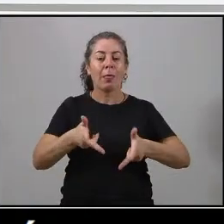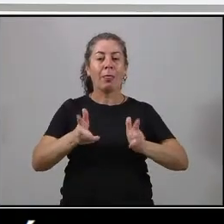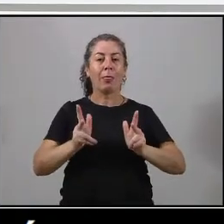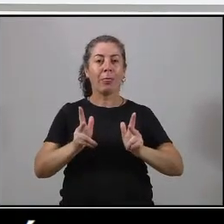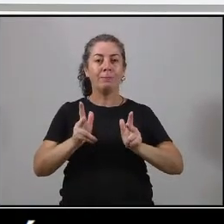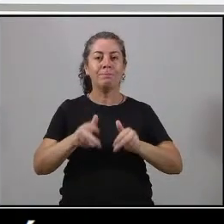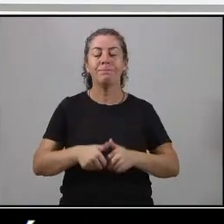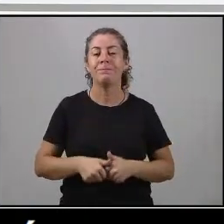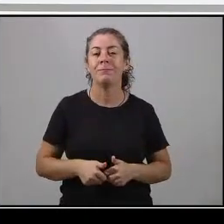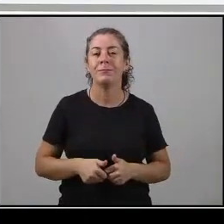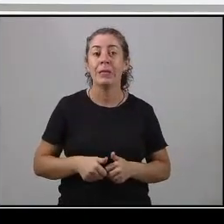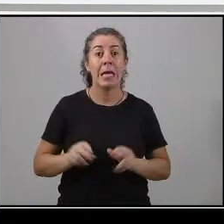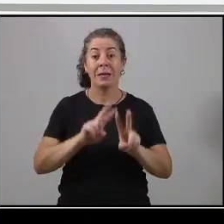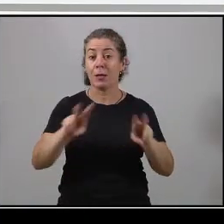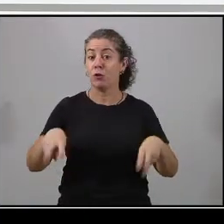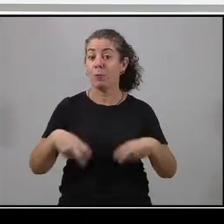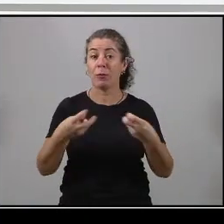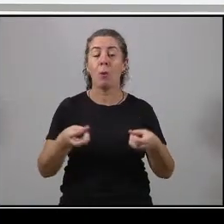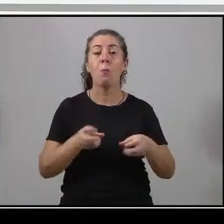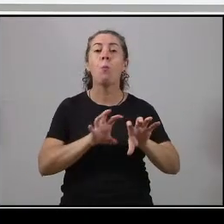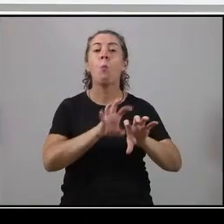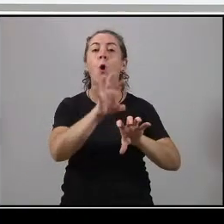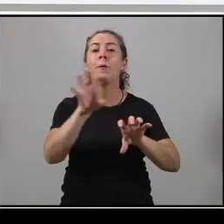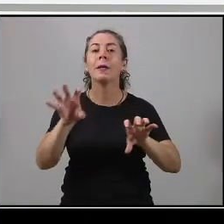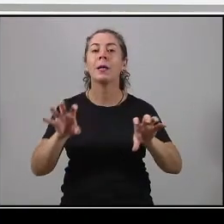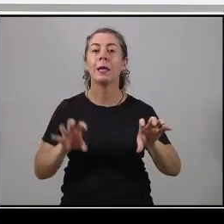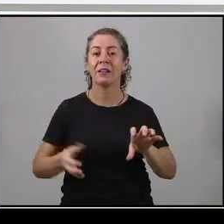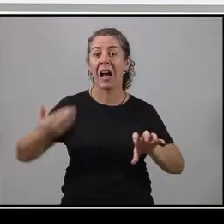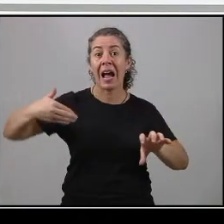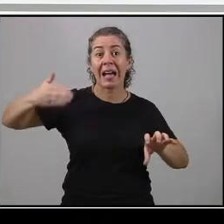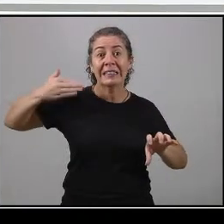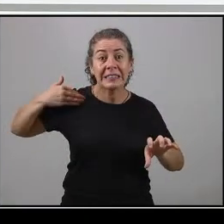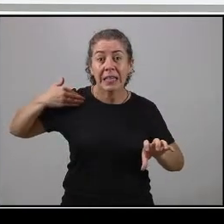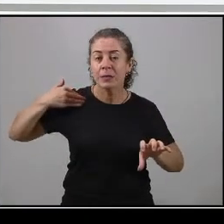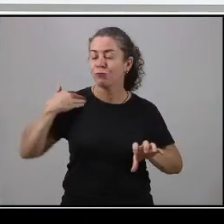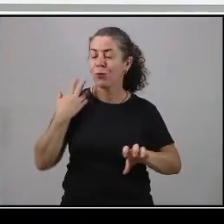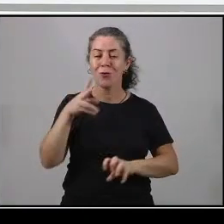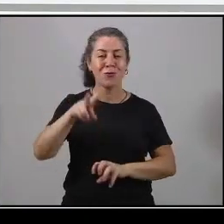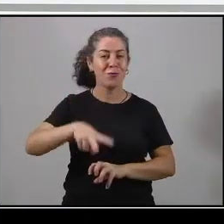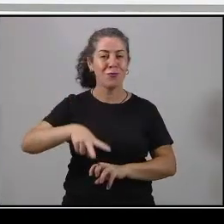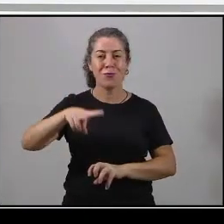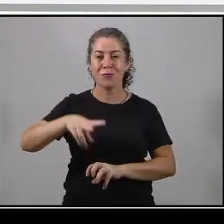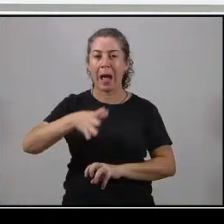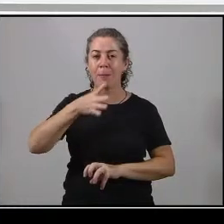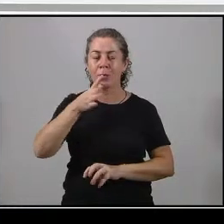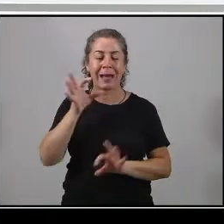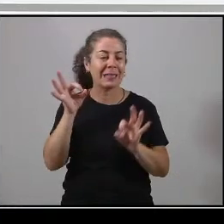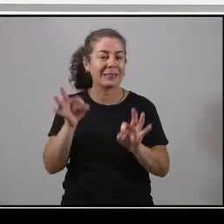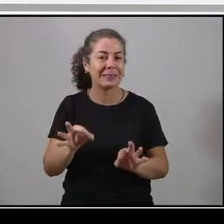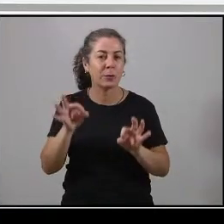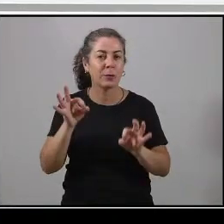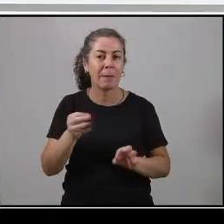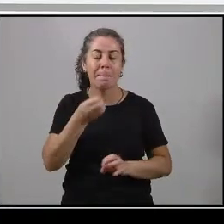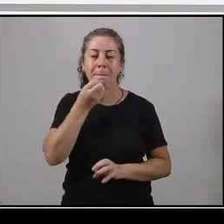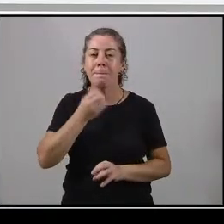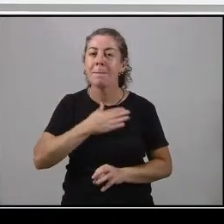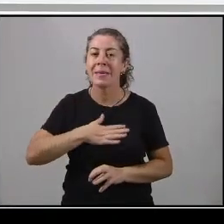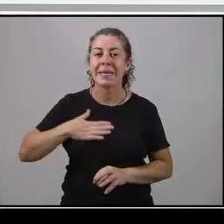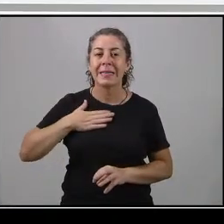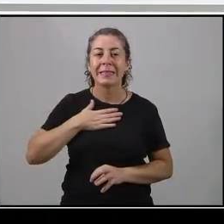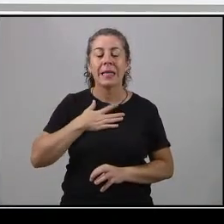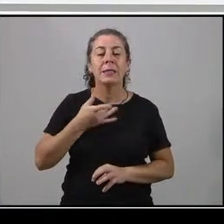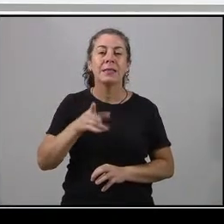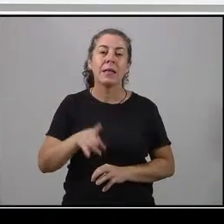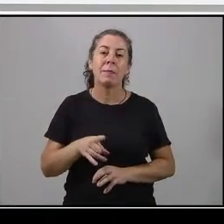una renovación del mobiliario que no tiene precedentes en nuestra región para garantizar el bienestar y el